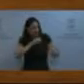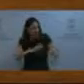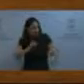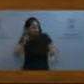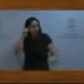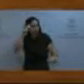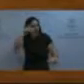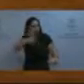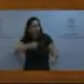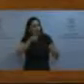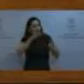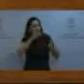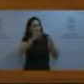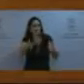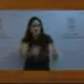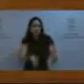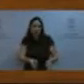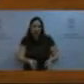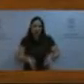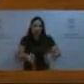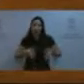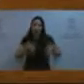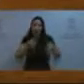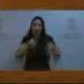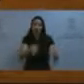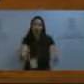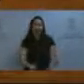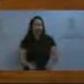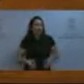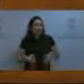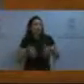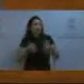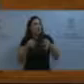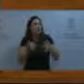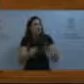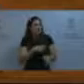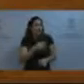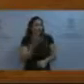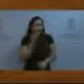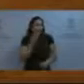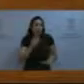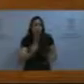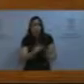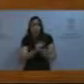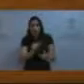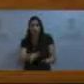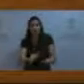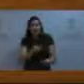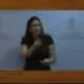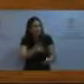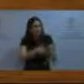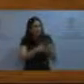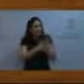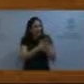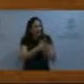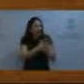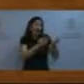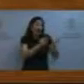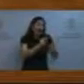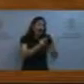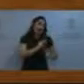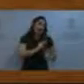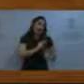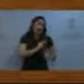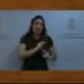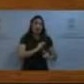esa escenografía del autobombo que a usted le gusta tanto. Me ha hablado también, me ha respondido con